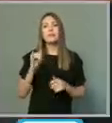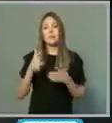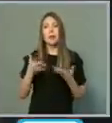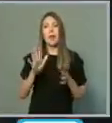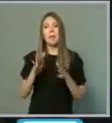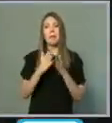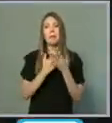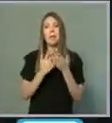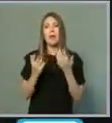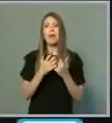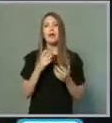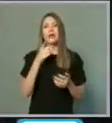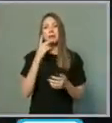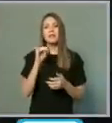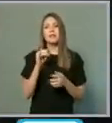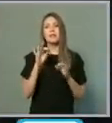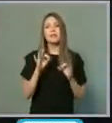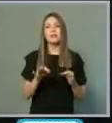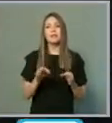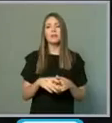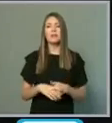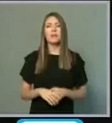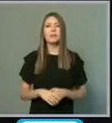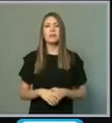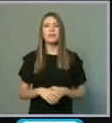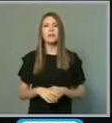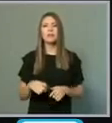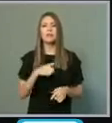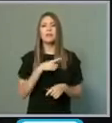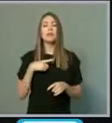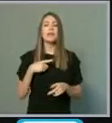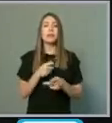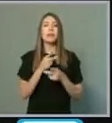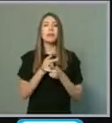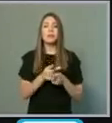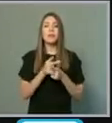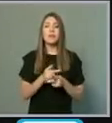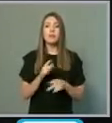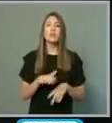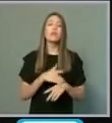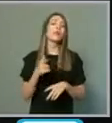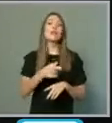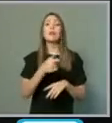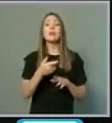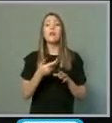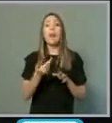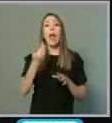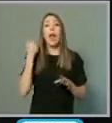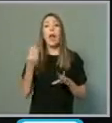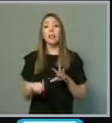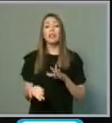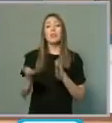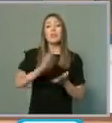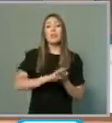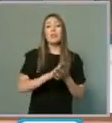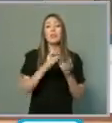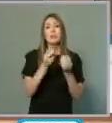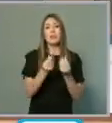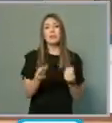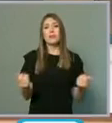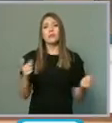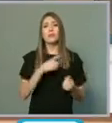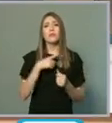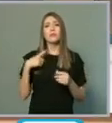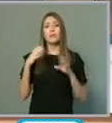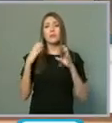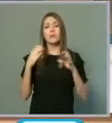Del tamaño de la mano, exactamente. Ay, mira, nada más. Hay que tener paciencia en estos para voltearlo, porque si yo lo volteo antes de, se me va a desbaratar, ¿ok? De